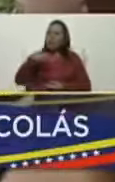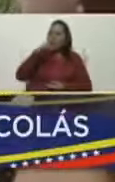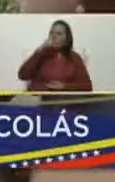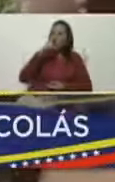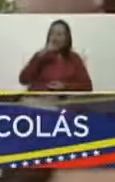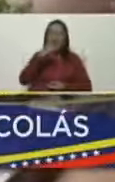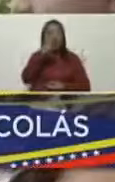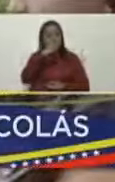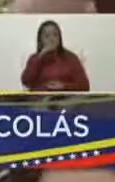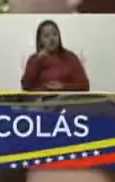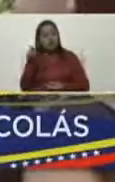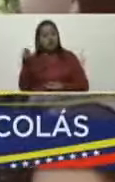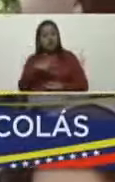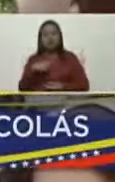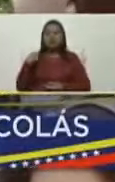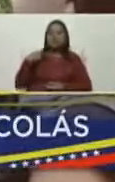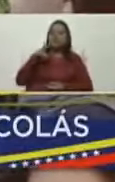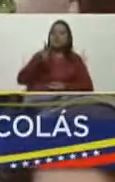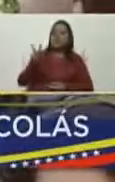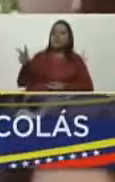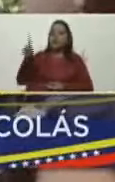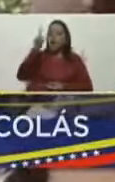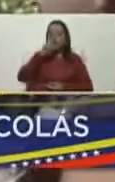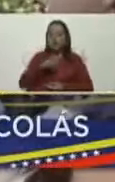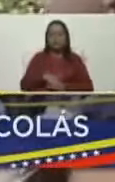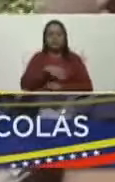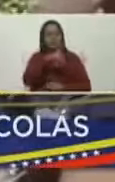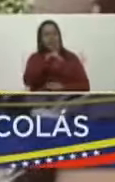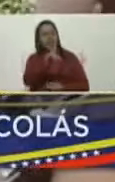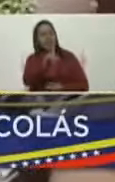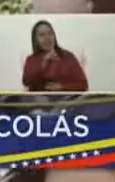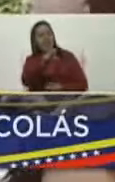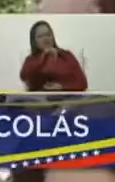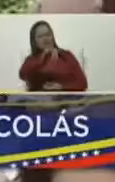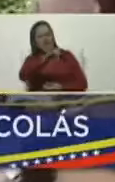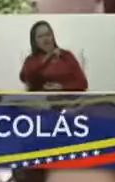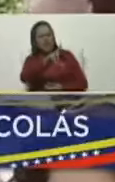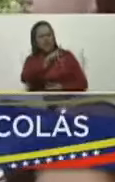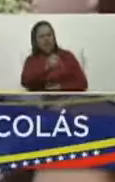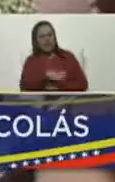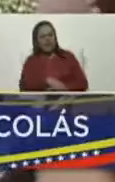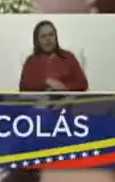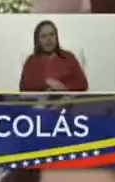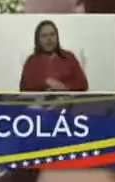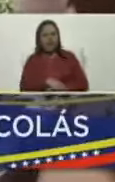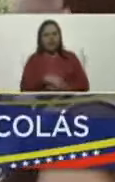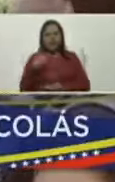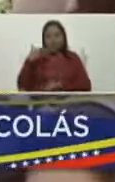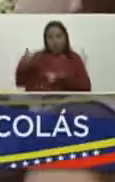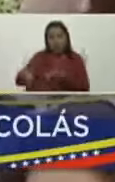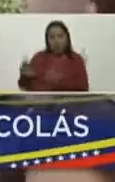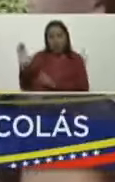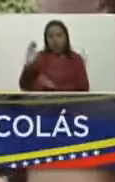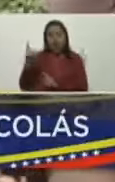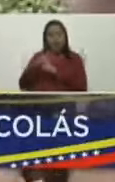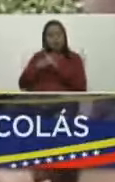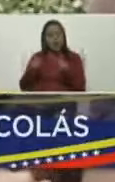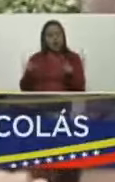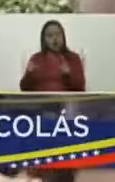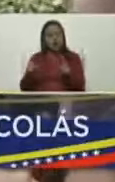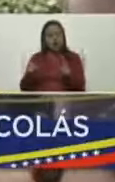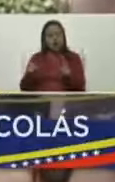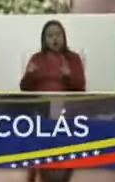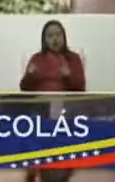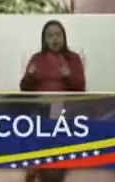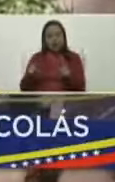22 años. Daniela, ¿tú eres de Carayaca? No, soy de aquí de Caracas, pero mi hacienda